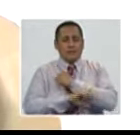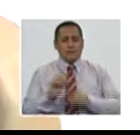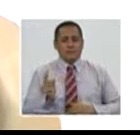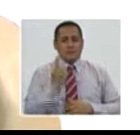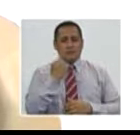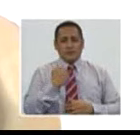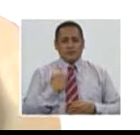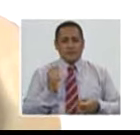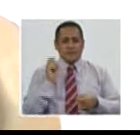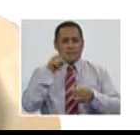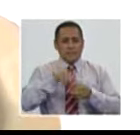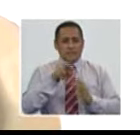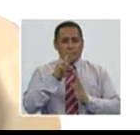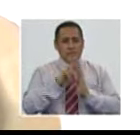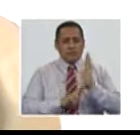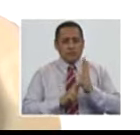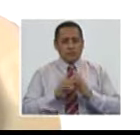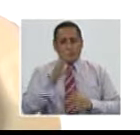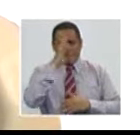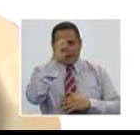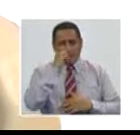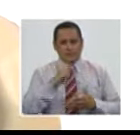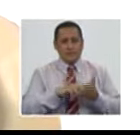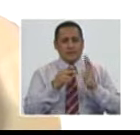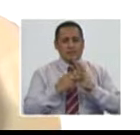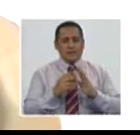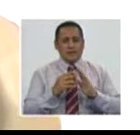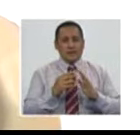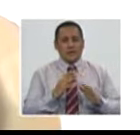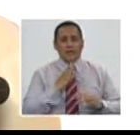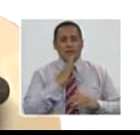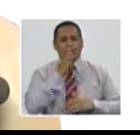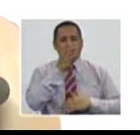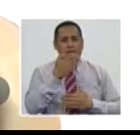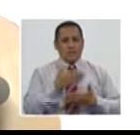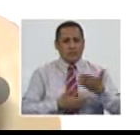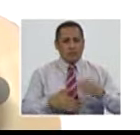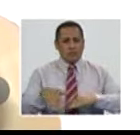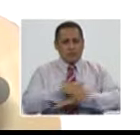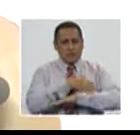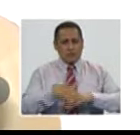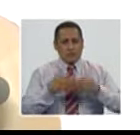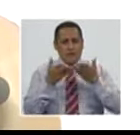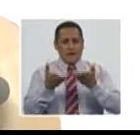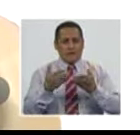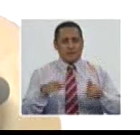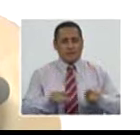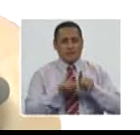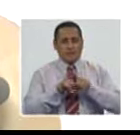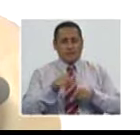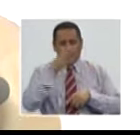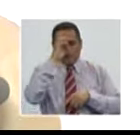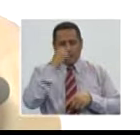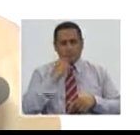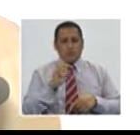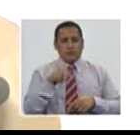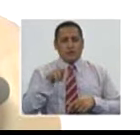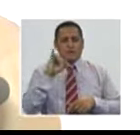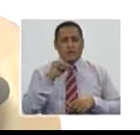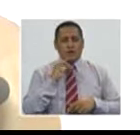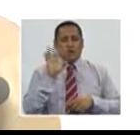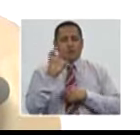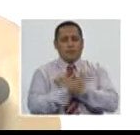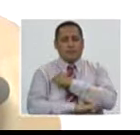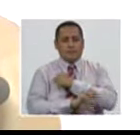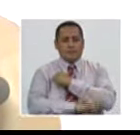primero tienes que estar inscrito en el registro consular es decir tienes que haber dado tu dirección ahí no tenías la dirección en tu